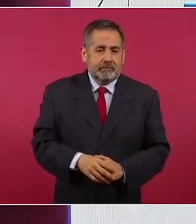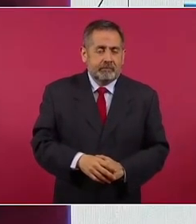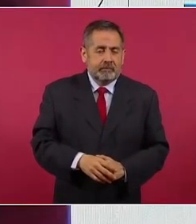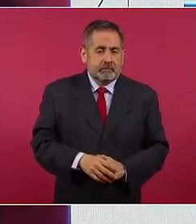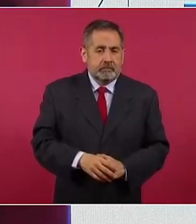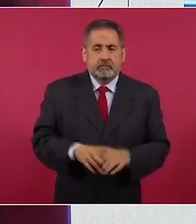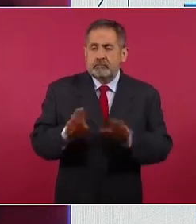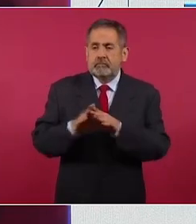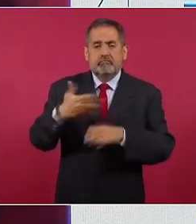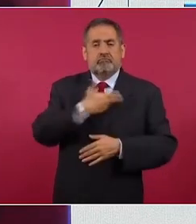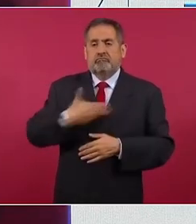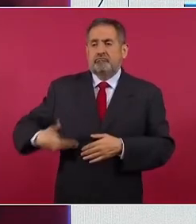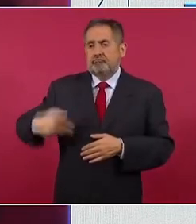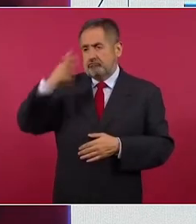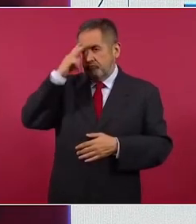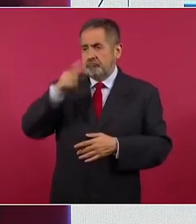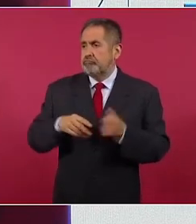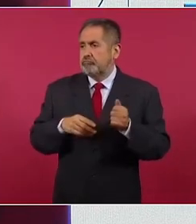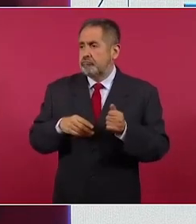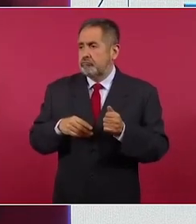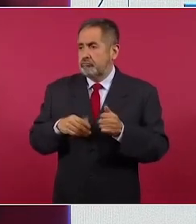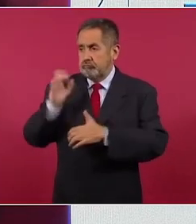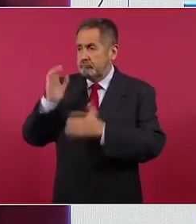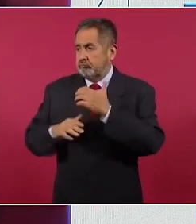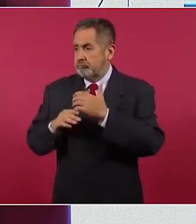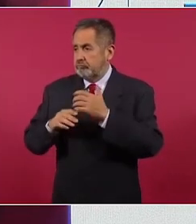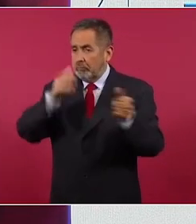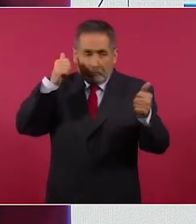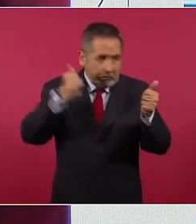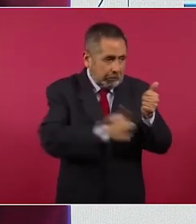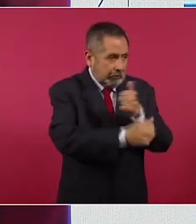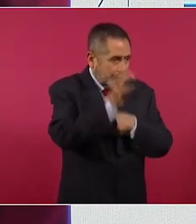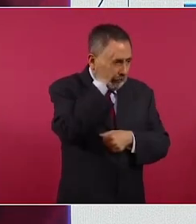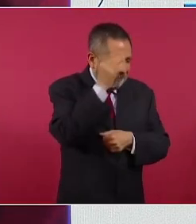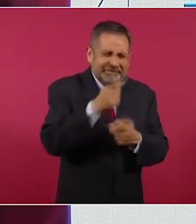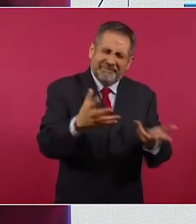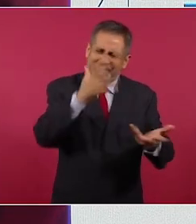Después de ser presidente de México, es una vergüenza.